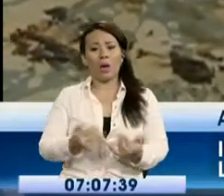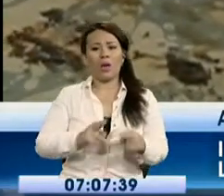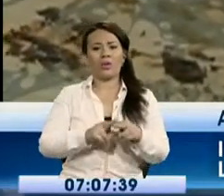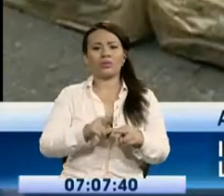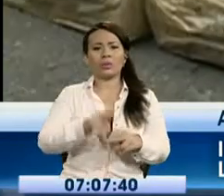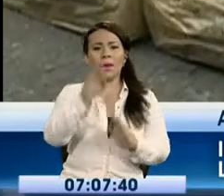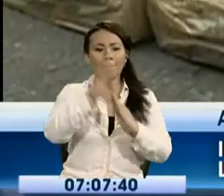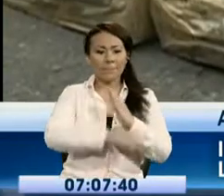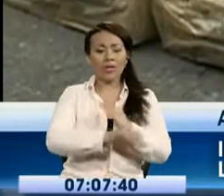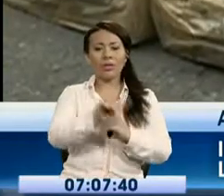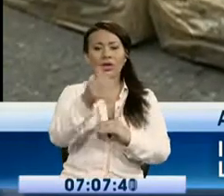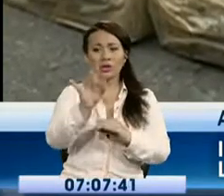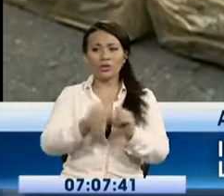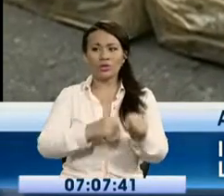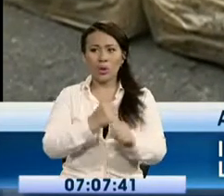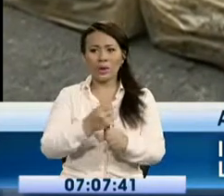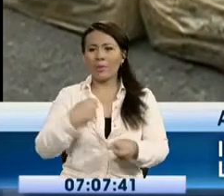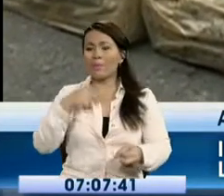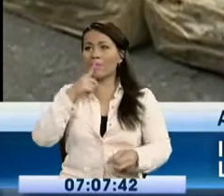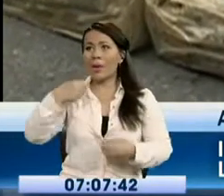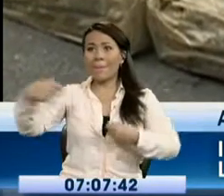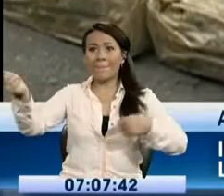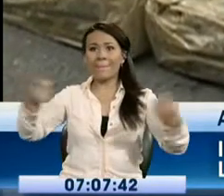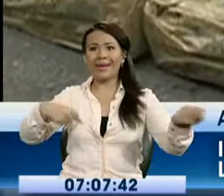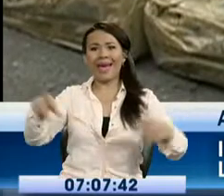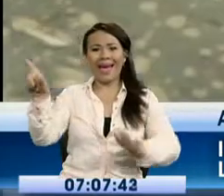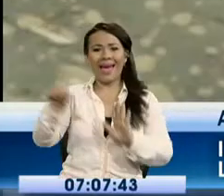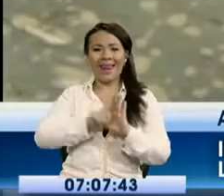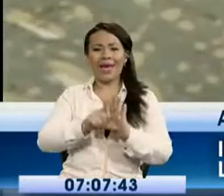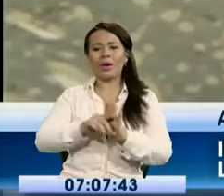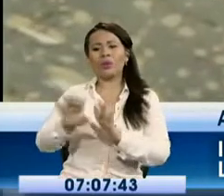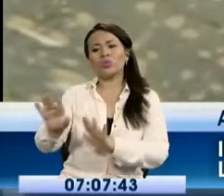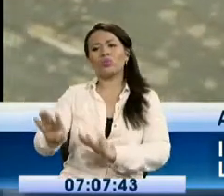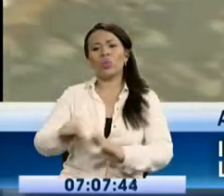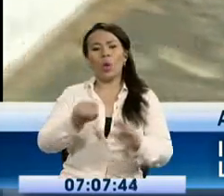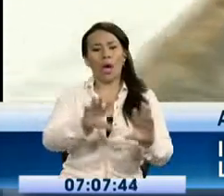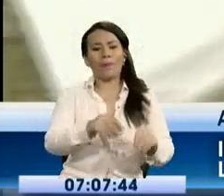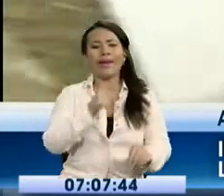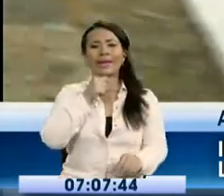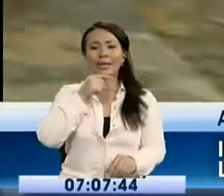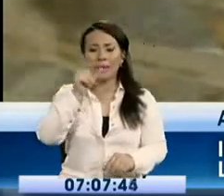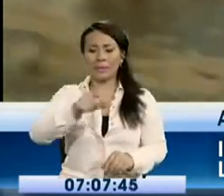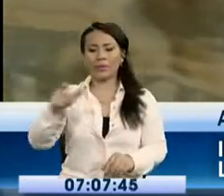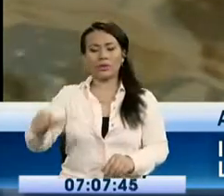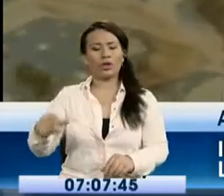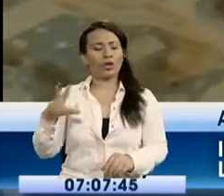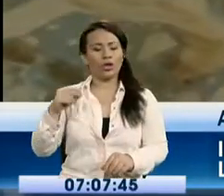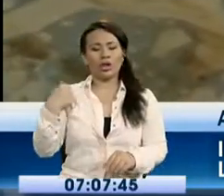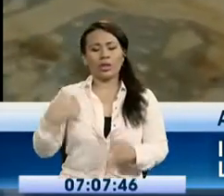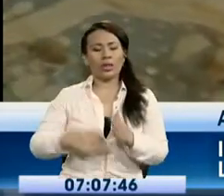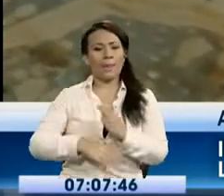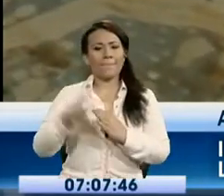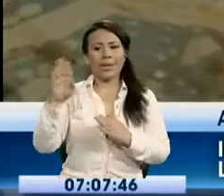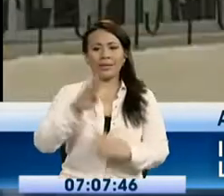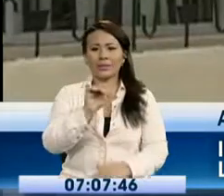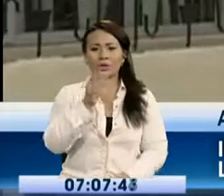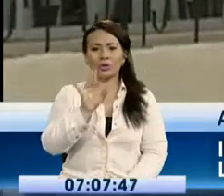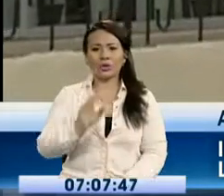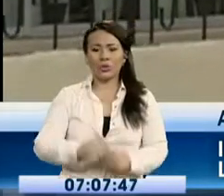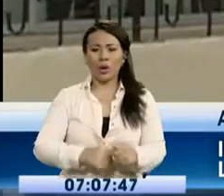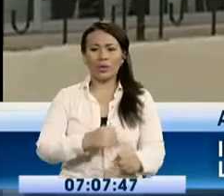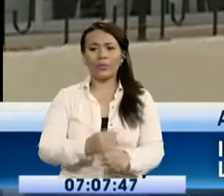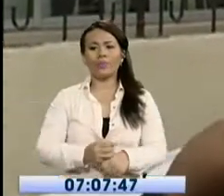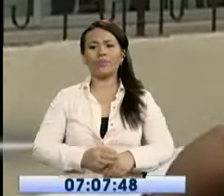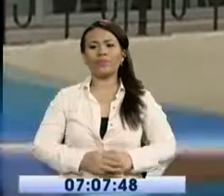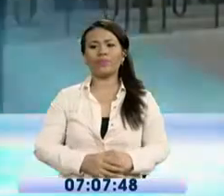para abastecer los mercados, abusando que la ley es más blanda con las personas que no han cumplido la mayoría de edad. En el momento